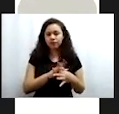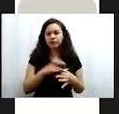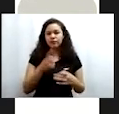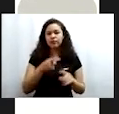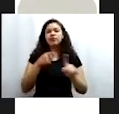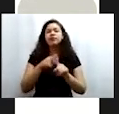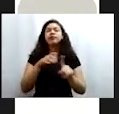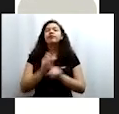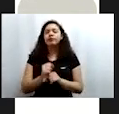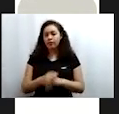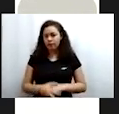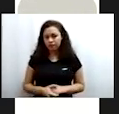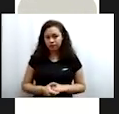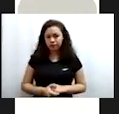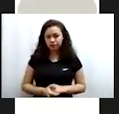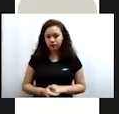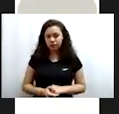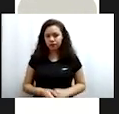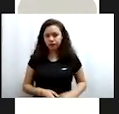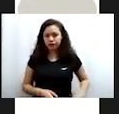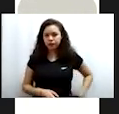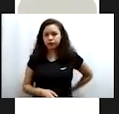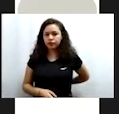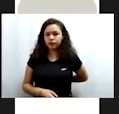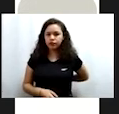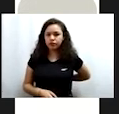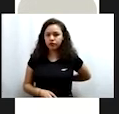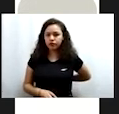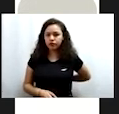objetivo, ¿verdad? Por supuesto,